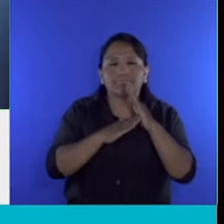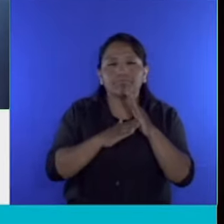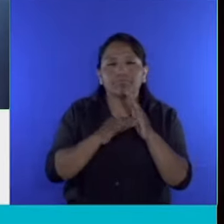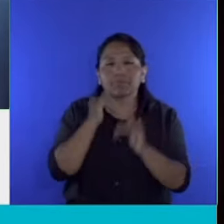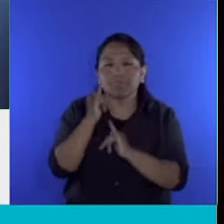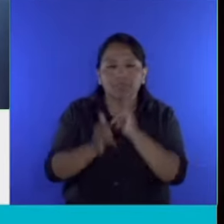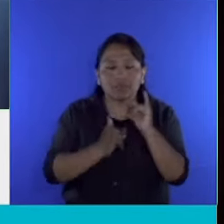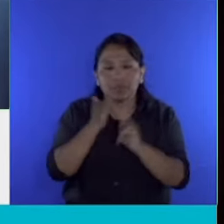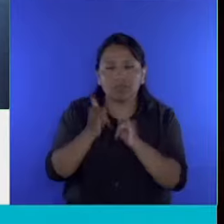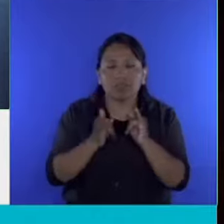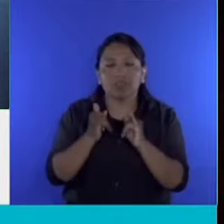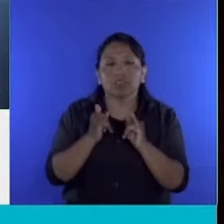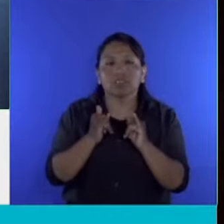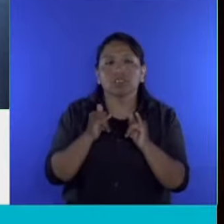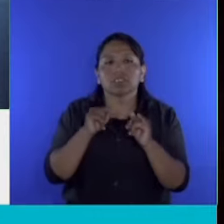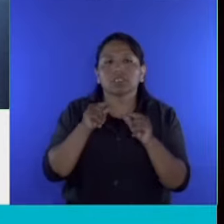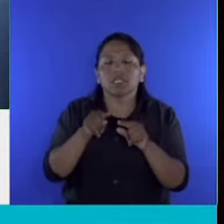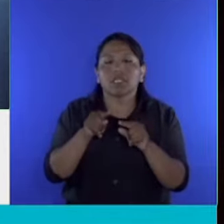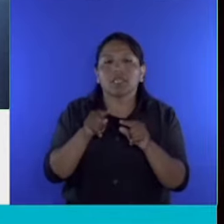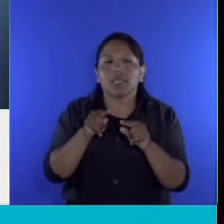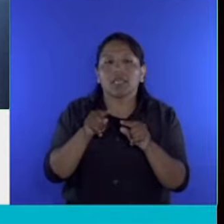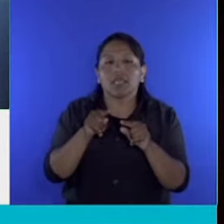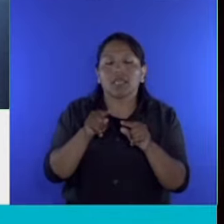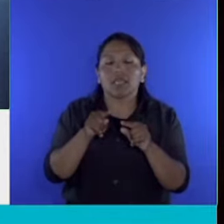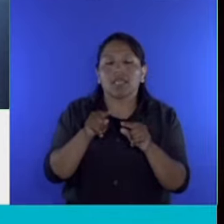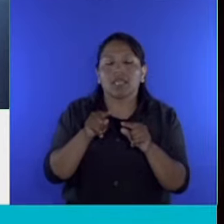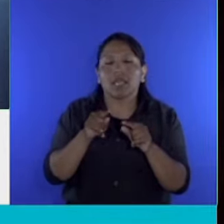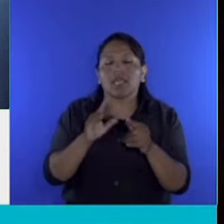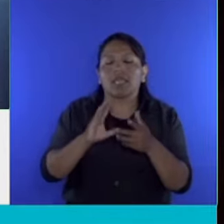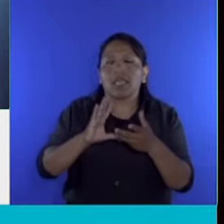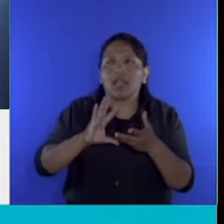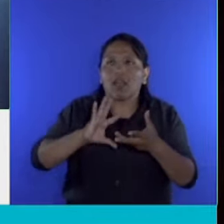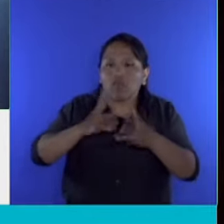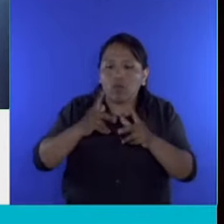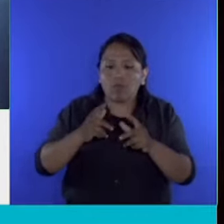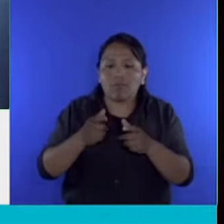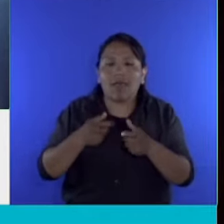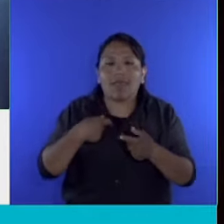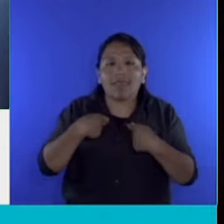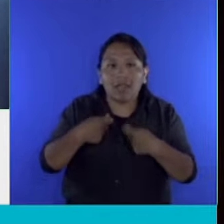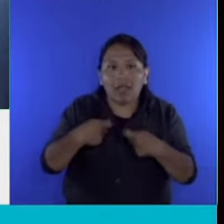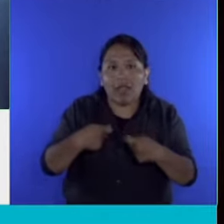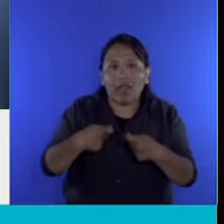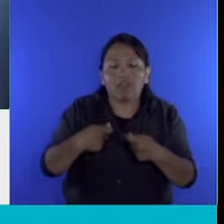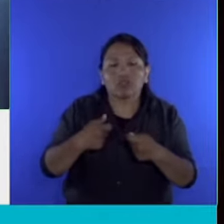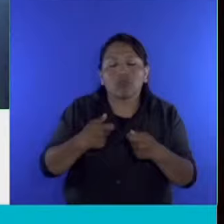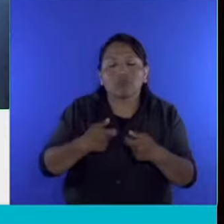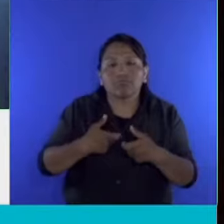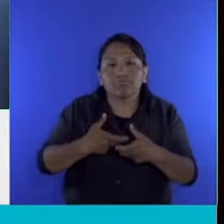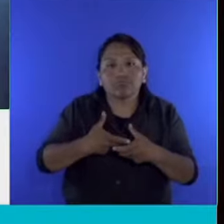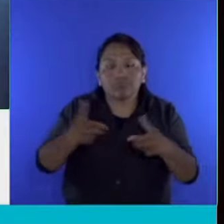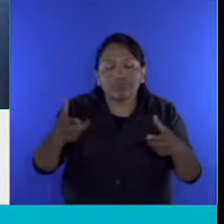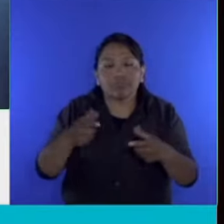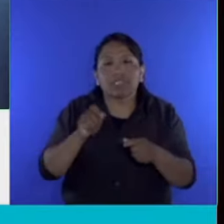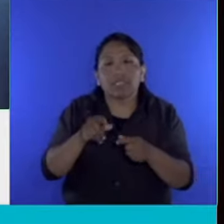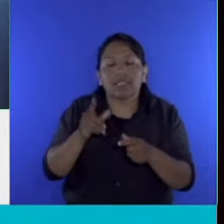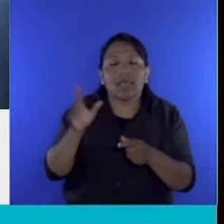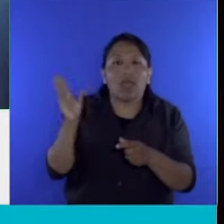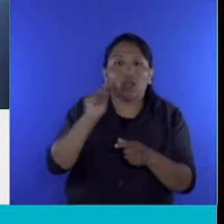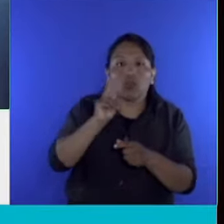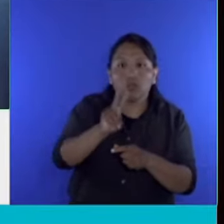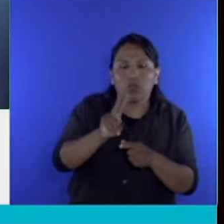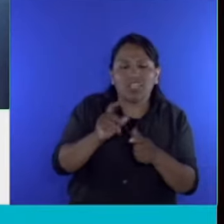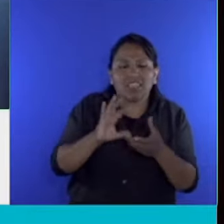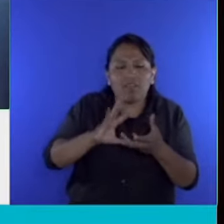informe es una medición del efecto multiplicador del gasto en materia audiovisual y este